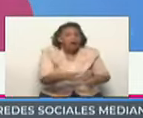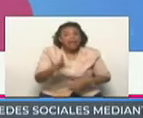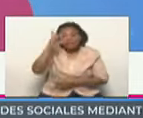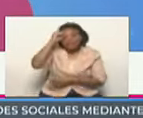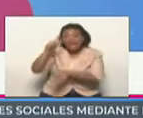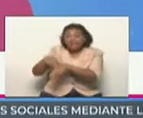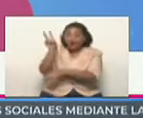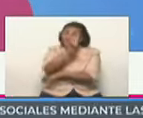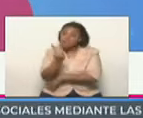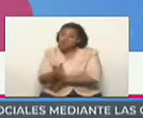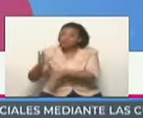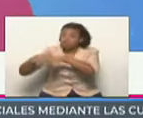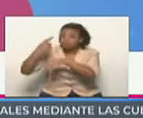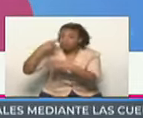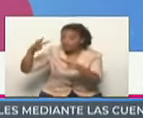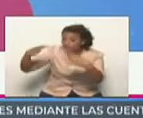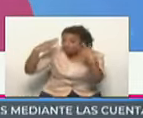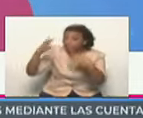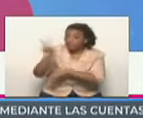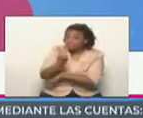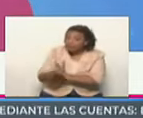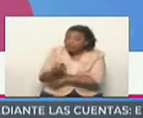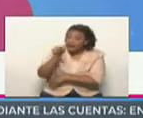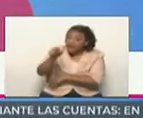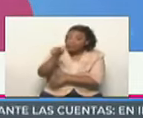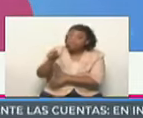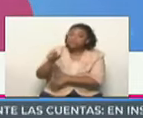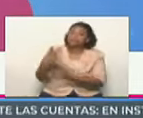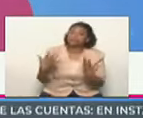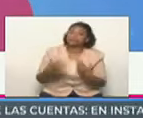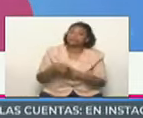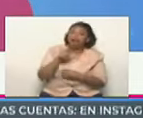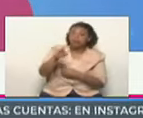Vietnam, Delcy, en Vietnam son las